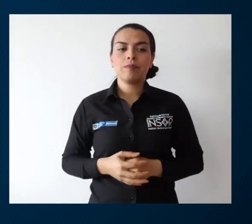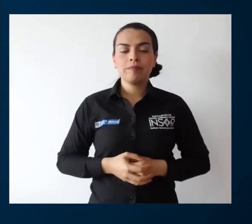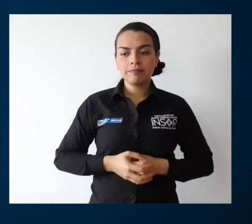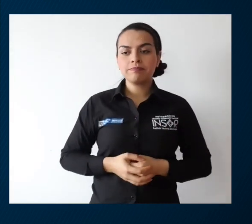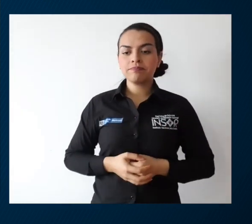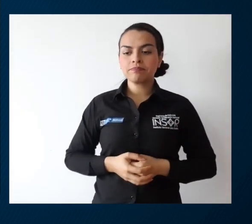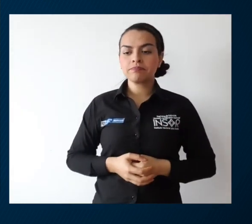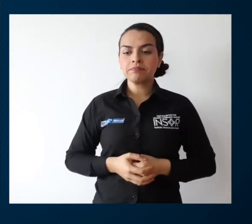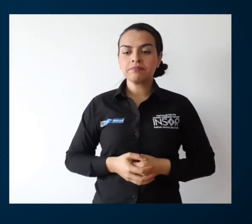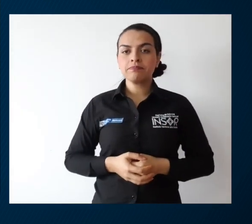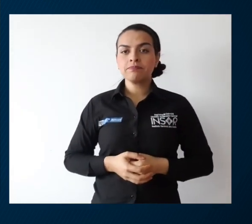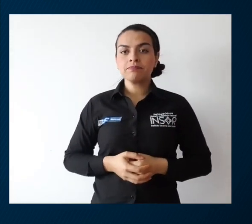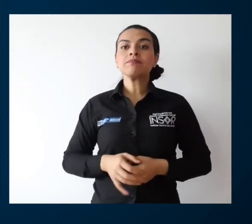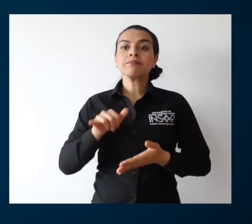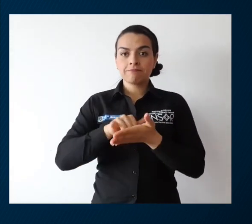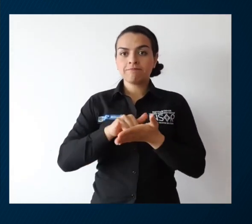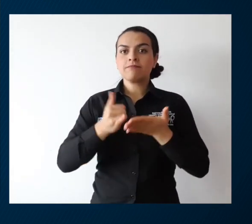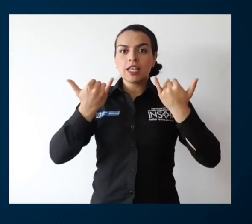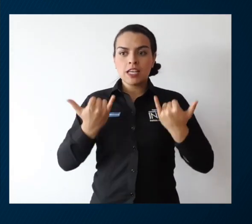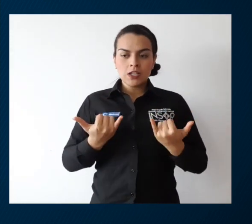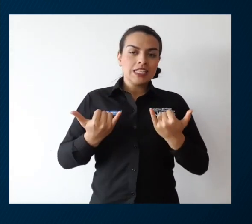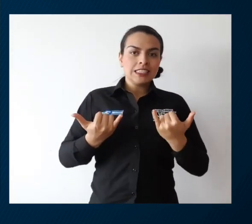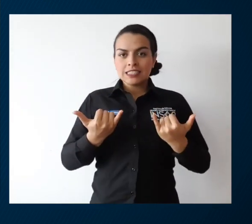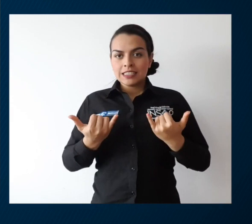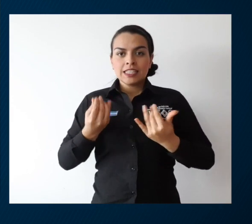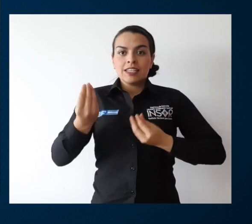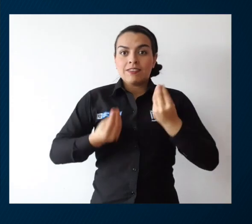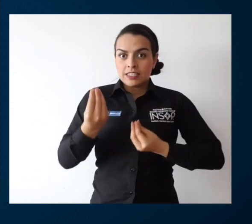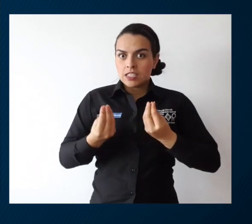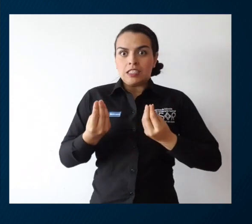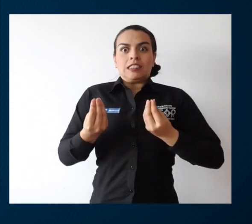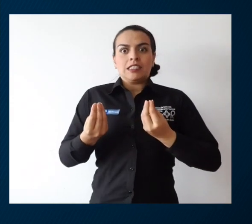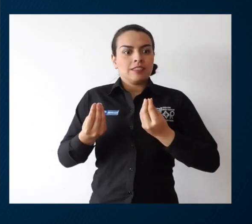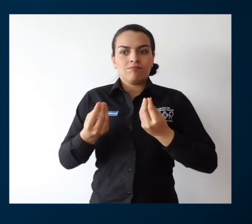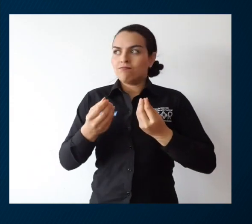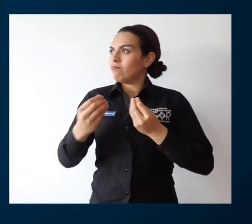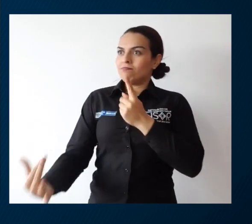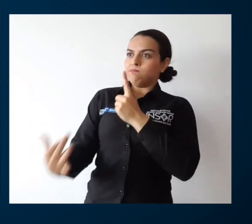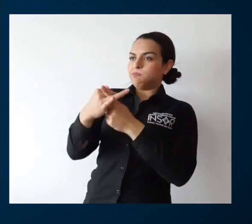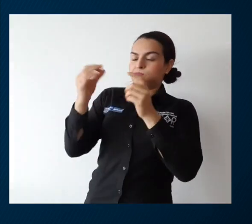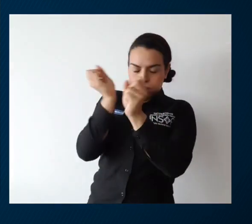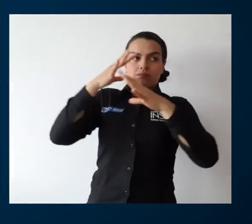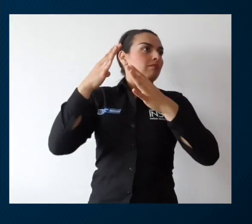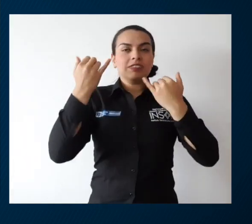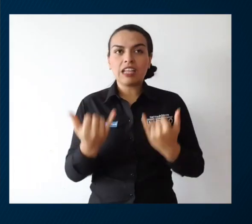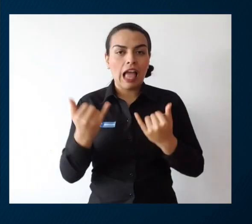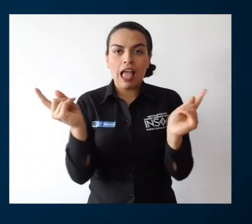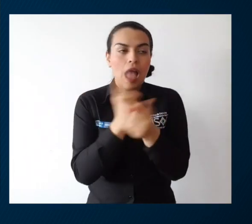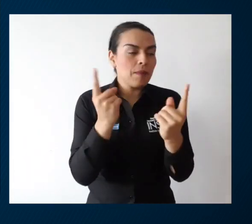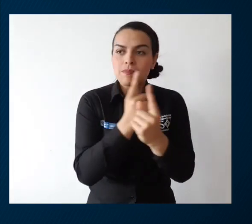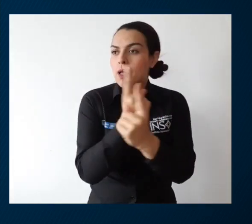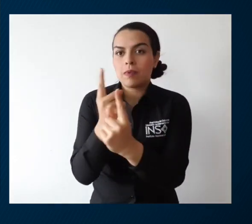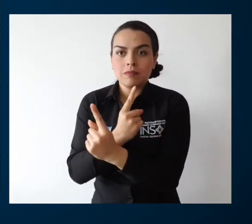Esta emergencia sin duda nos ha obligado a hacer cambios en nuestro quehacer de la noche a la mañana a todos.